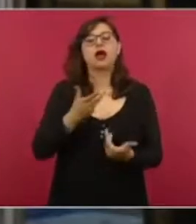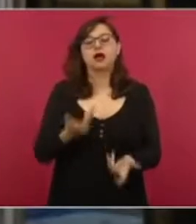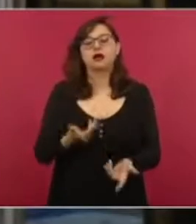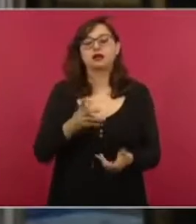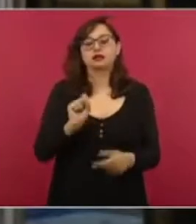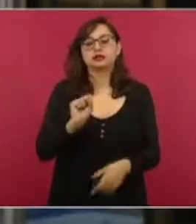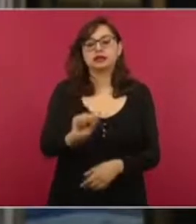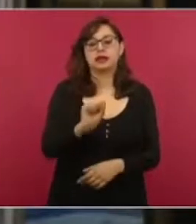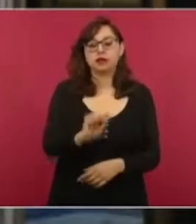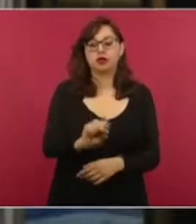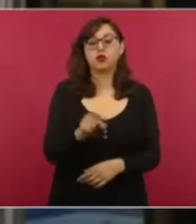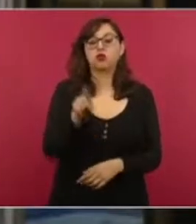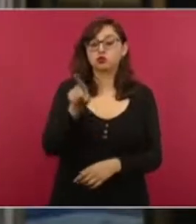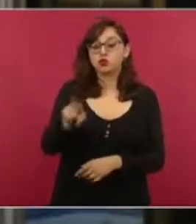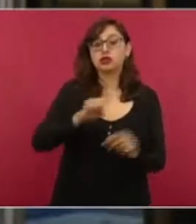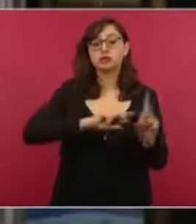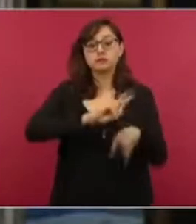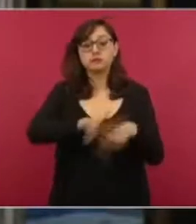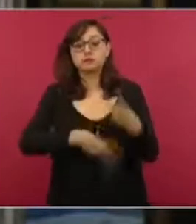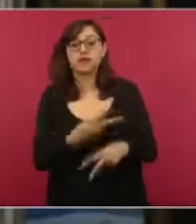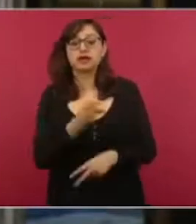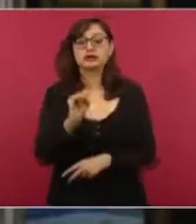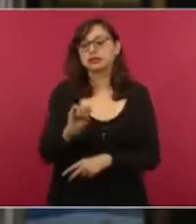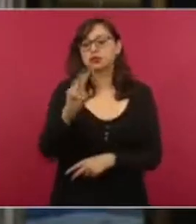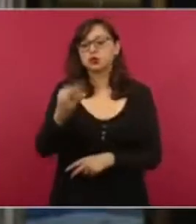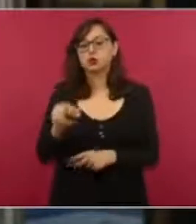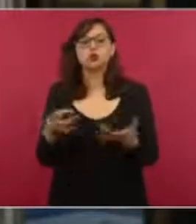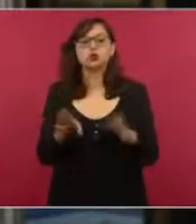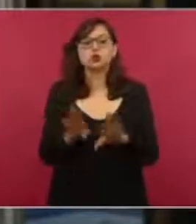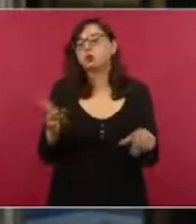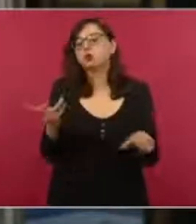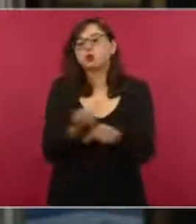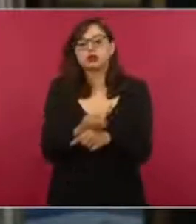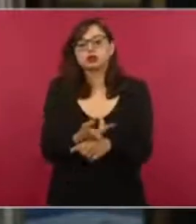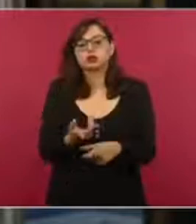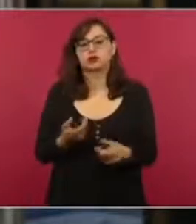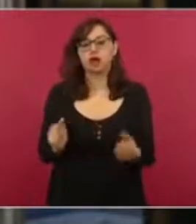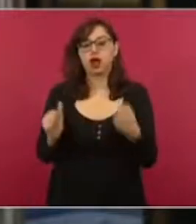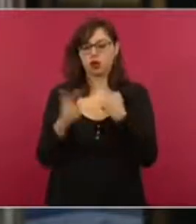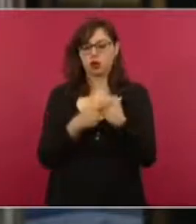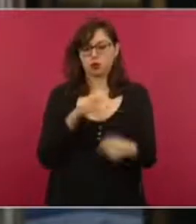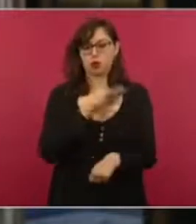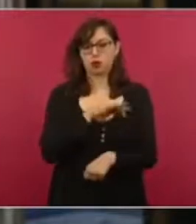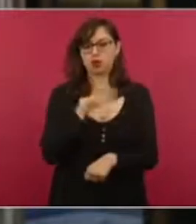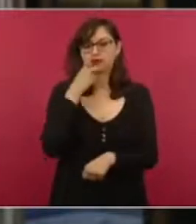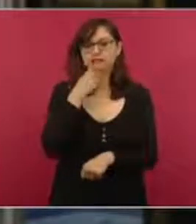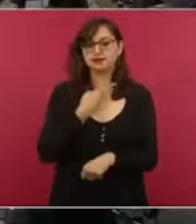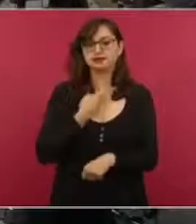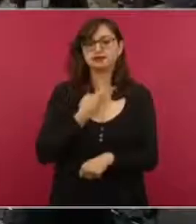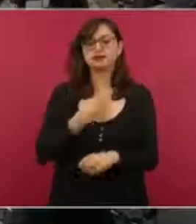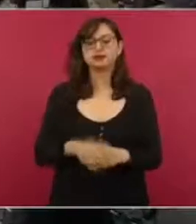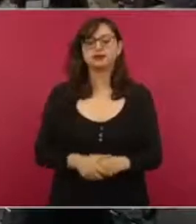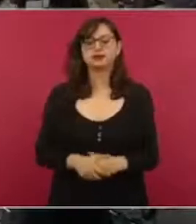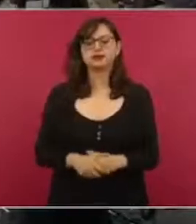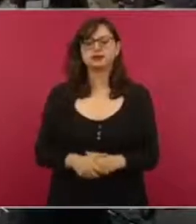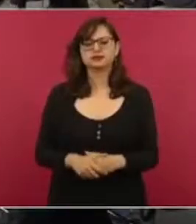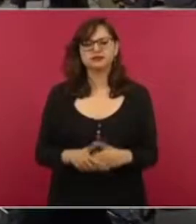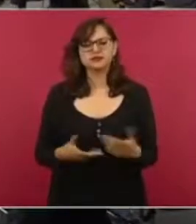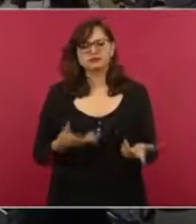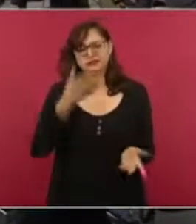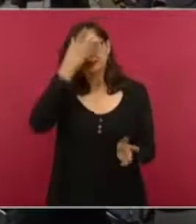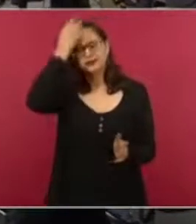esta invitación, si asistirá, qué fue lo que pasó, si nos pudiera mencionar un poco sobre esto. A ver, ¿cómo